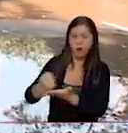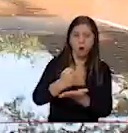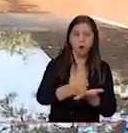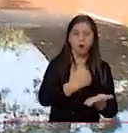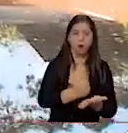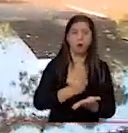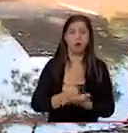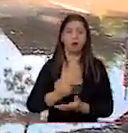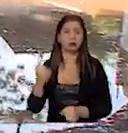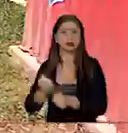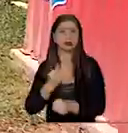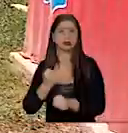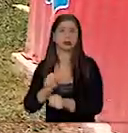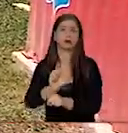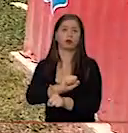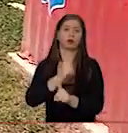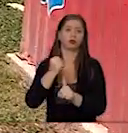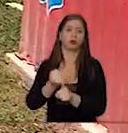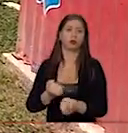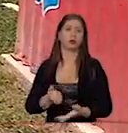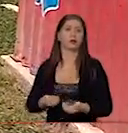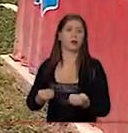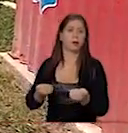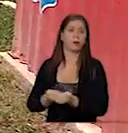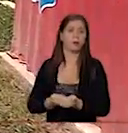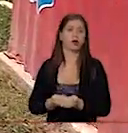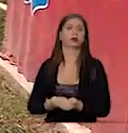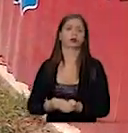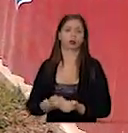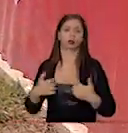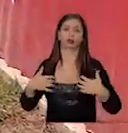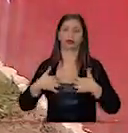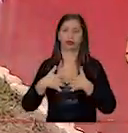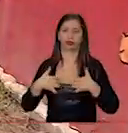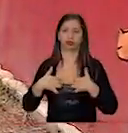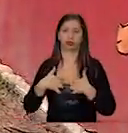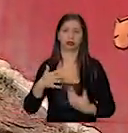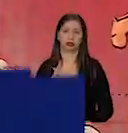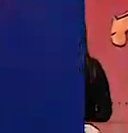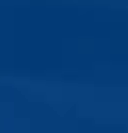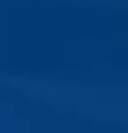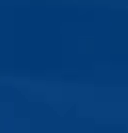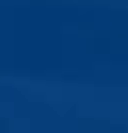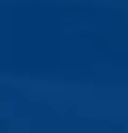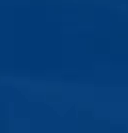para continuar con el trabajo social en beneficio de un amplio número de seres sintientes.